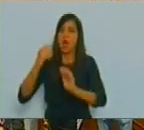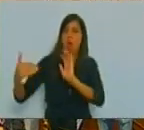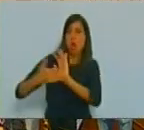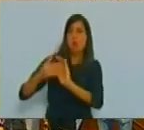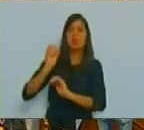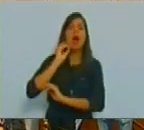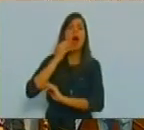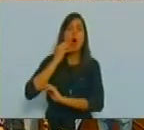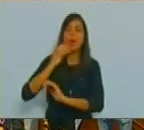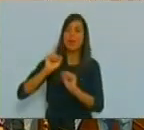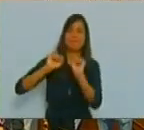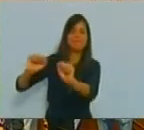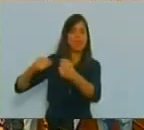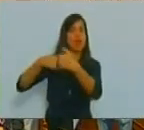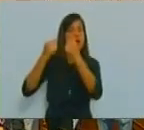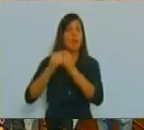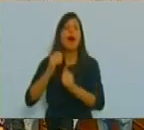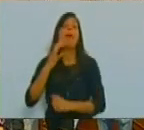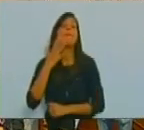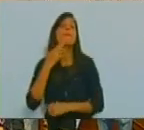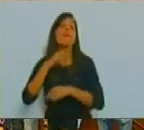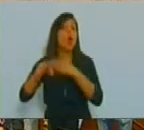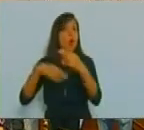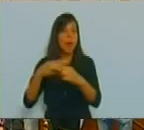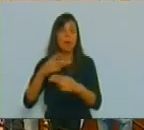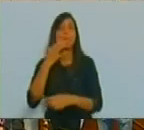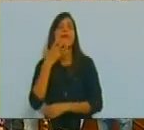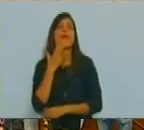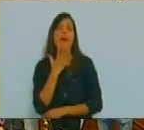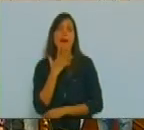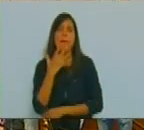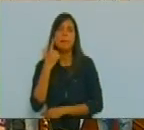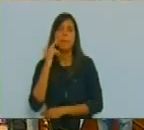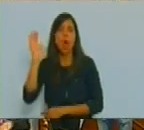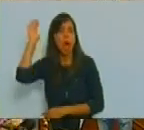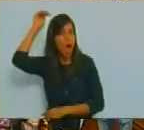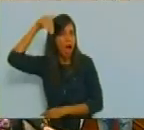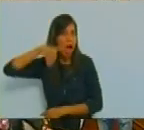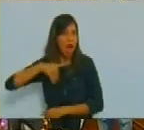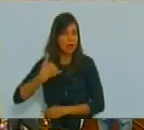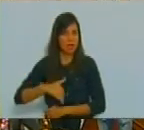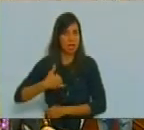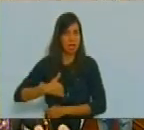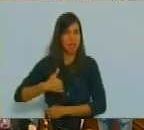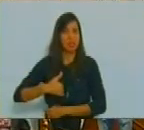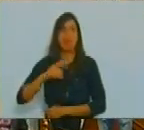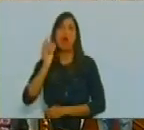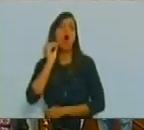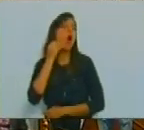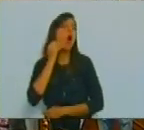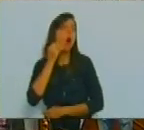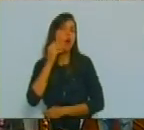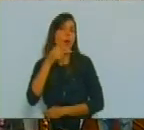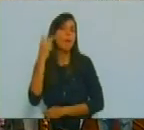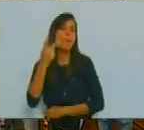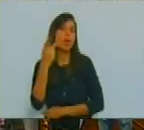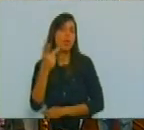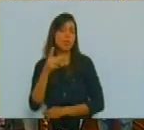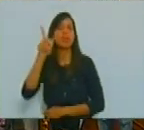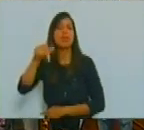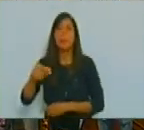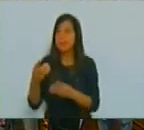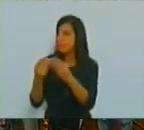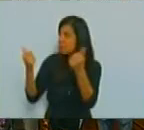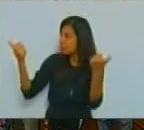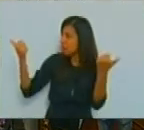vemos con preocupación como en argentina está el compañero santiago maldonado desaparecido por el gobierno fascista